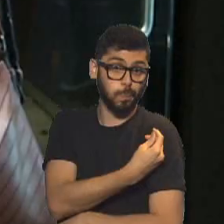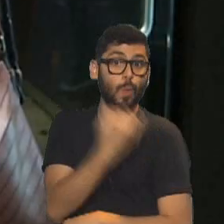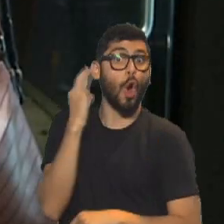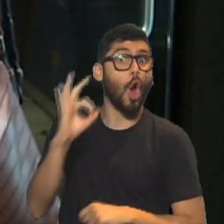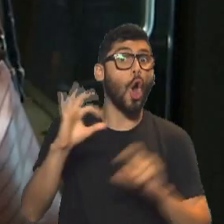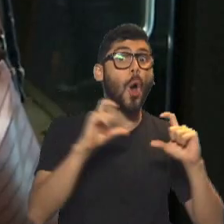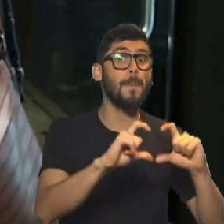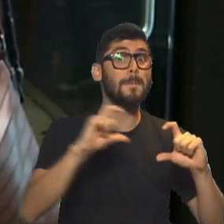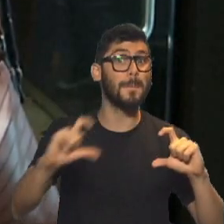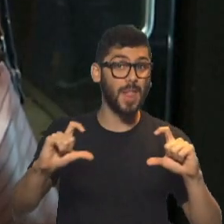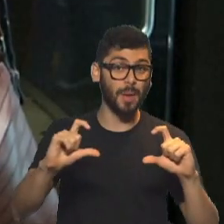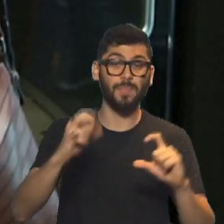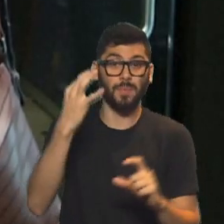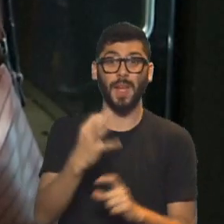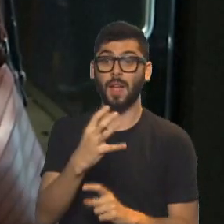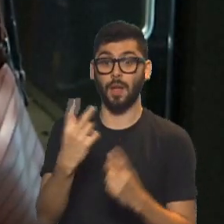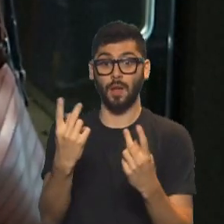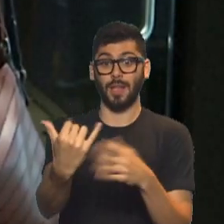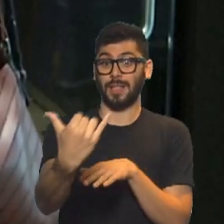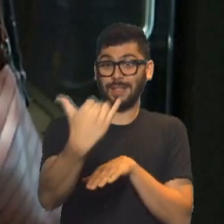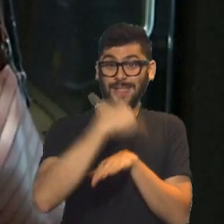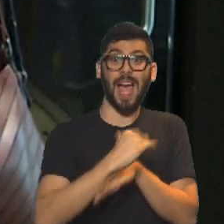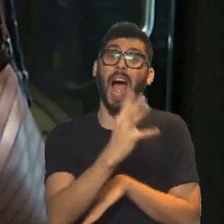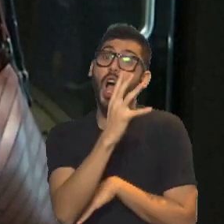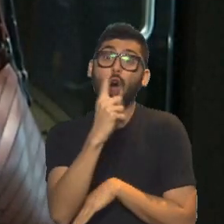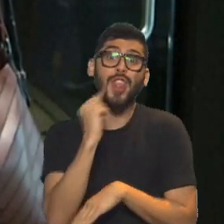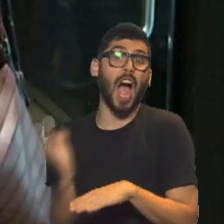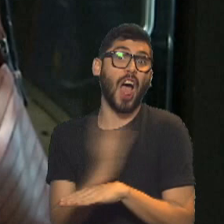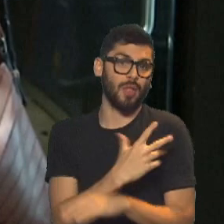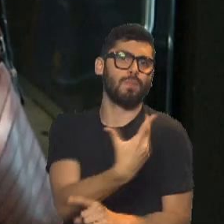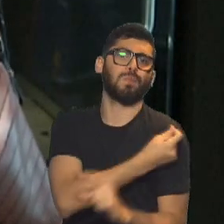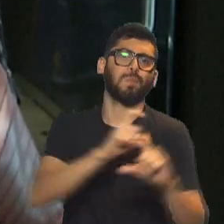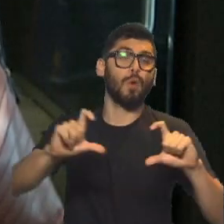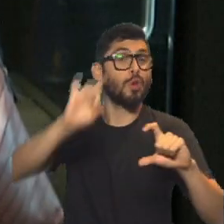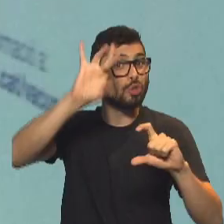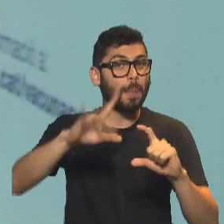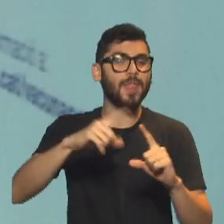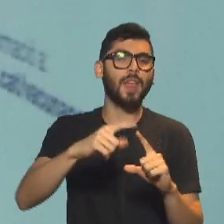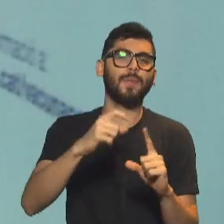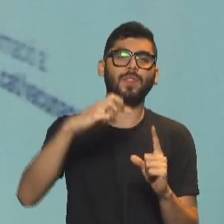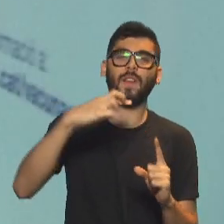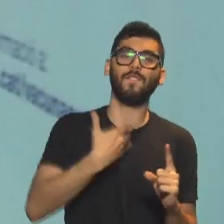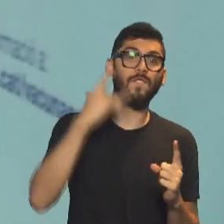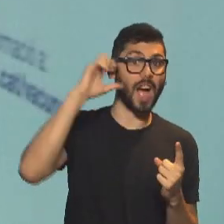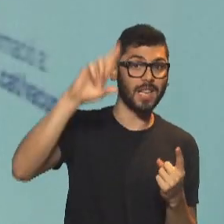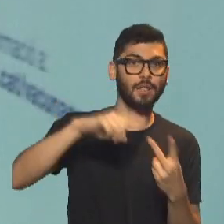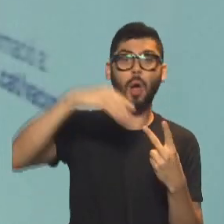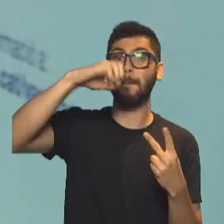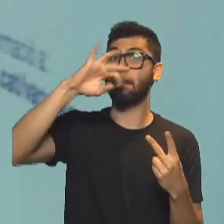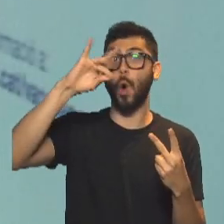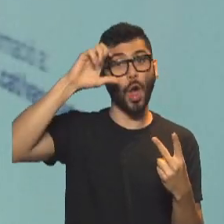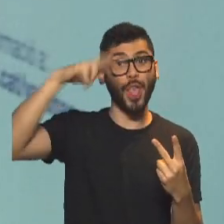al menos 14 días antes de llegar y solo de los laboratorios pzifer modernas astrazéneca